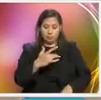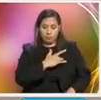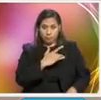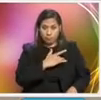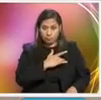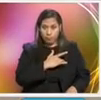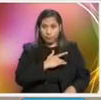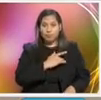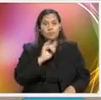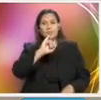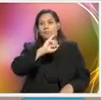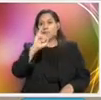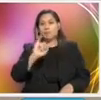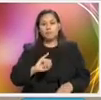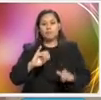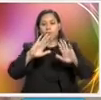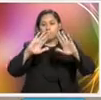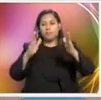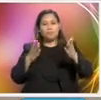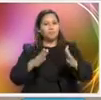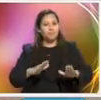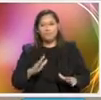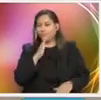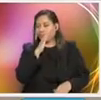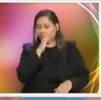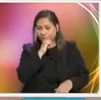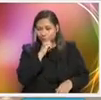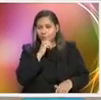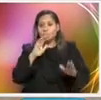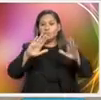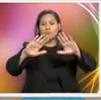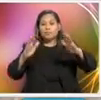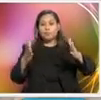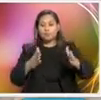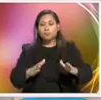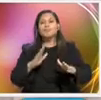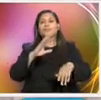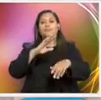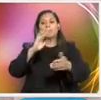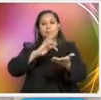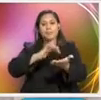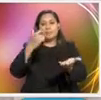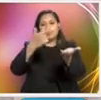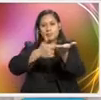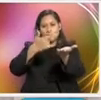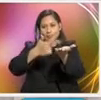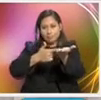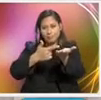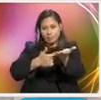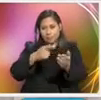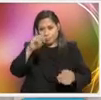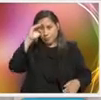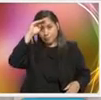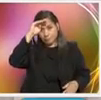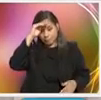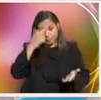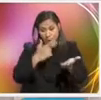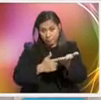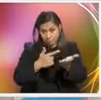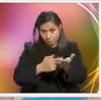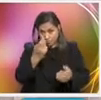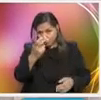van a sacar curvas porque acuérdense, las curvas son gracias a la masa muscular y creemos que es pura grasa cuando en realidad es